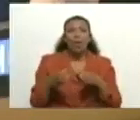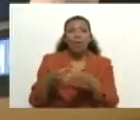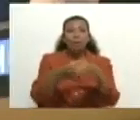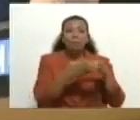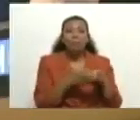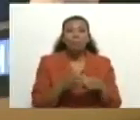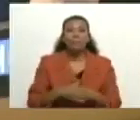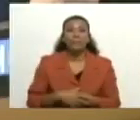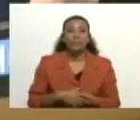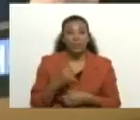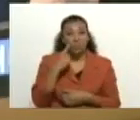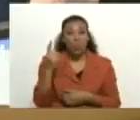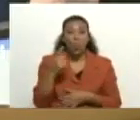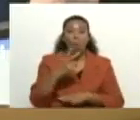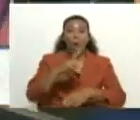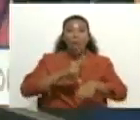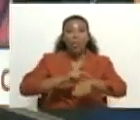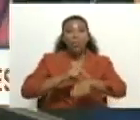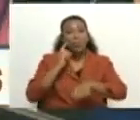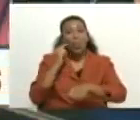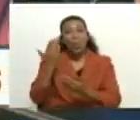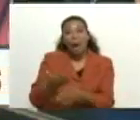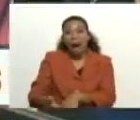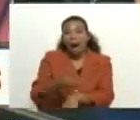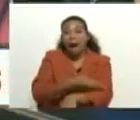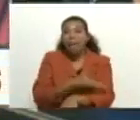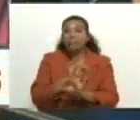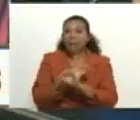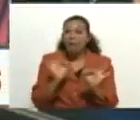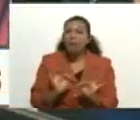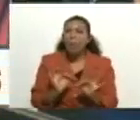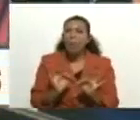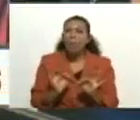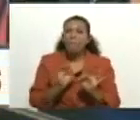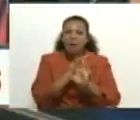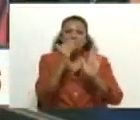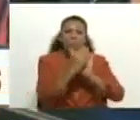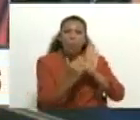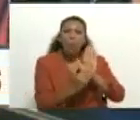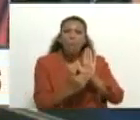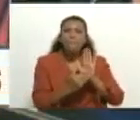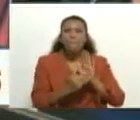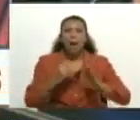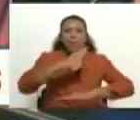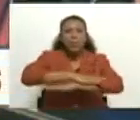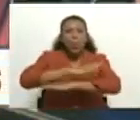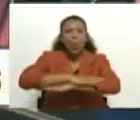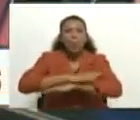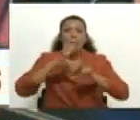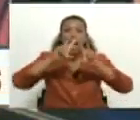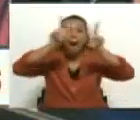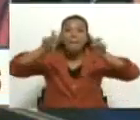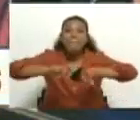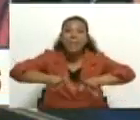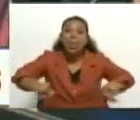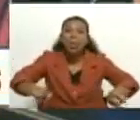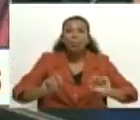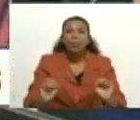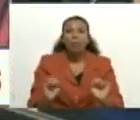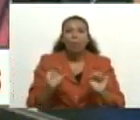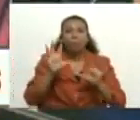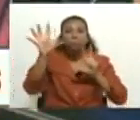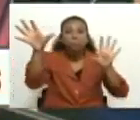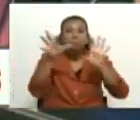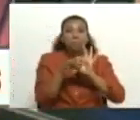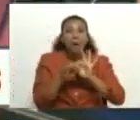como bien lo ha dicho la doctora Lina Duhan, instrumentos, doctrinas y herramientas metodológicas desde el multilateralismo